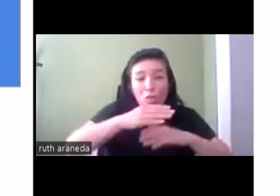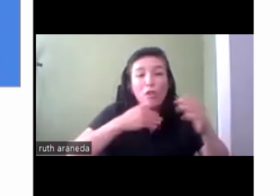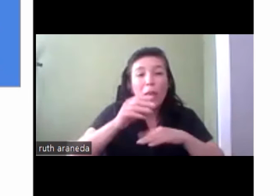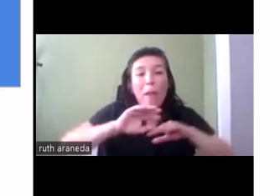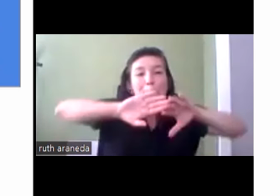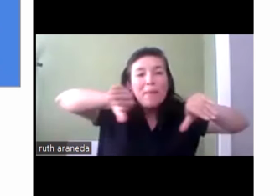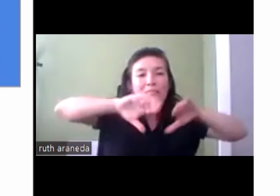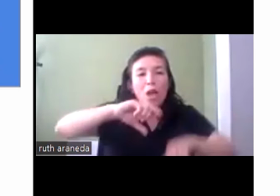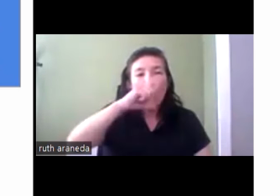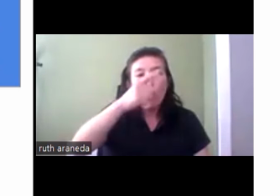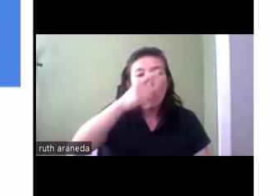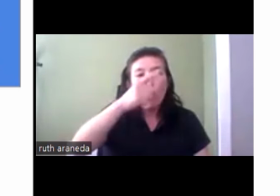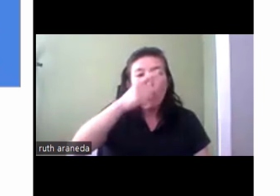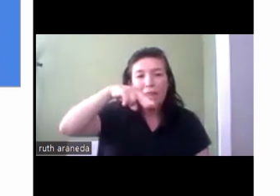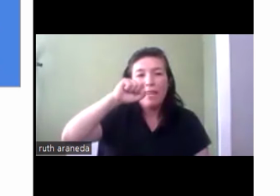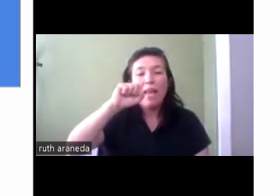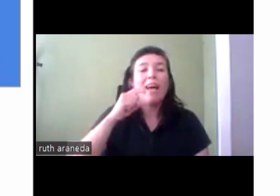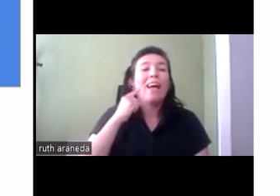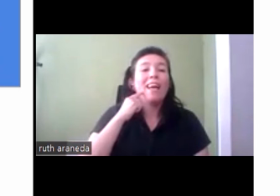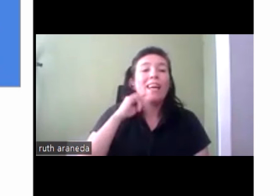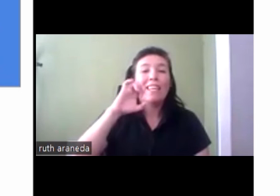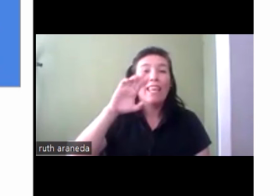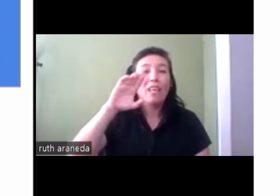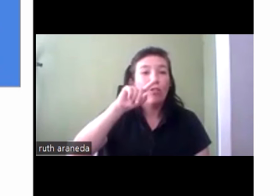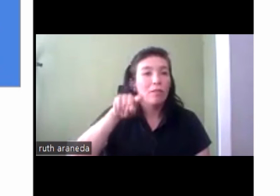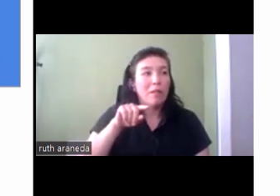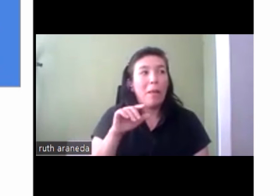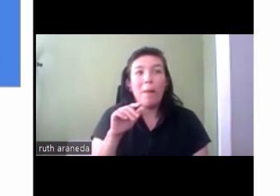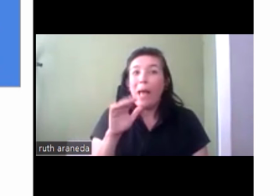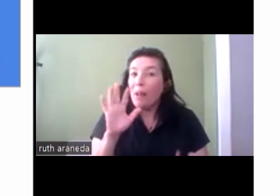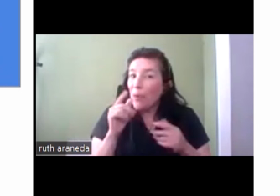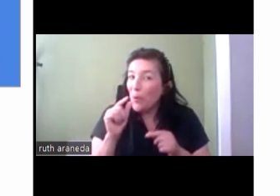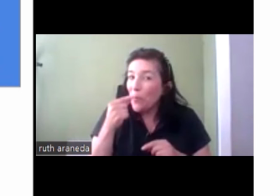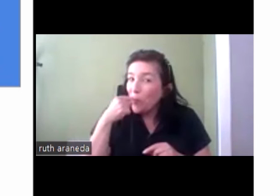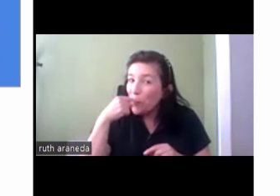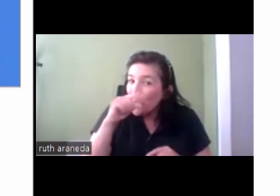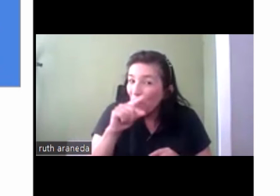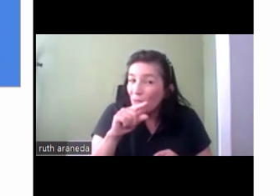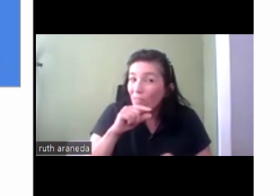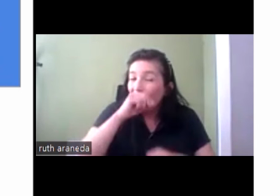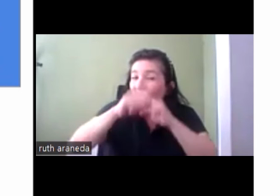que probablemente se conozcan resultados dentro del próximo año.